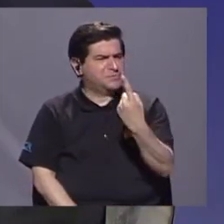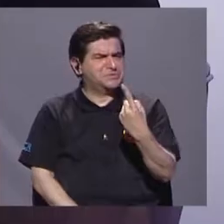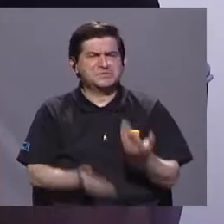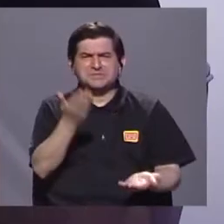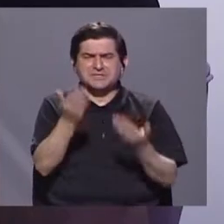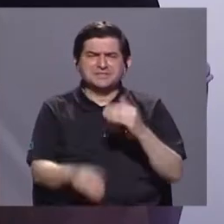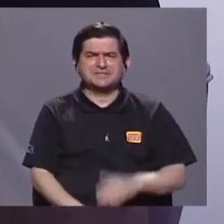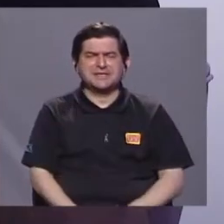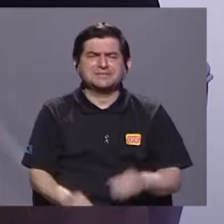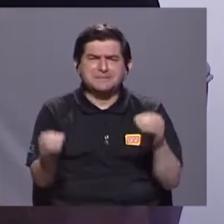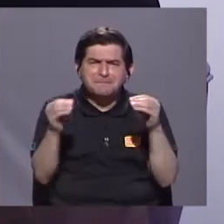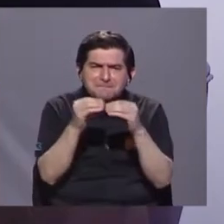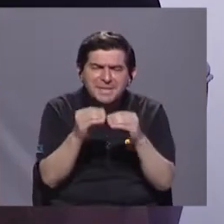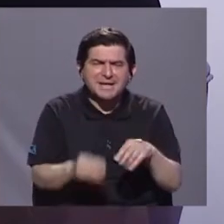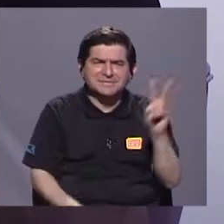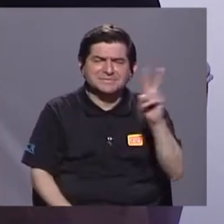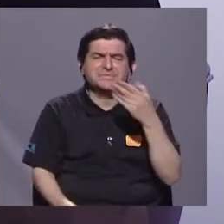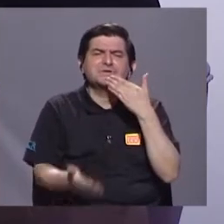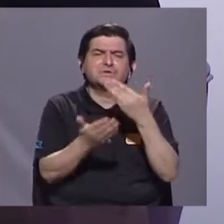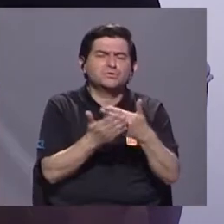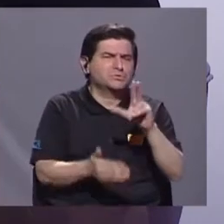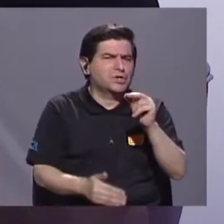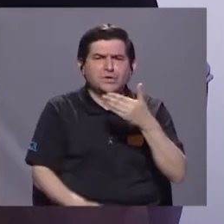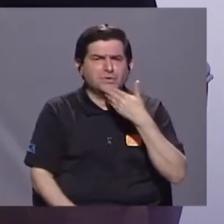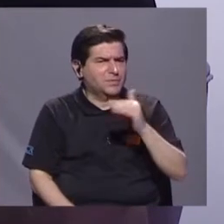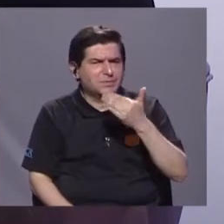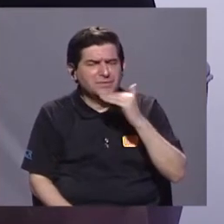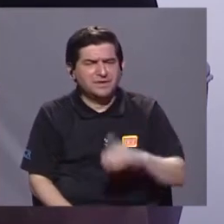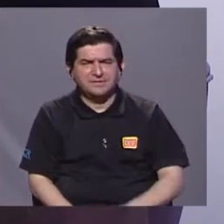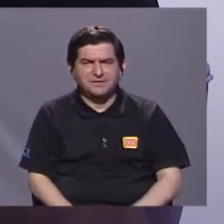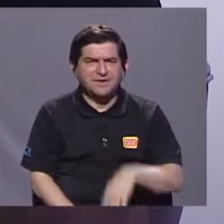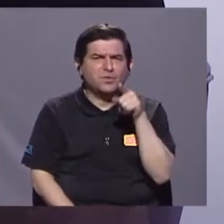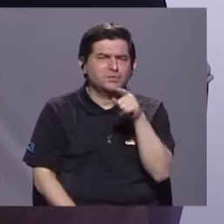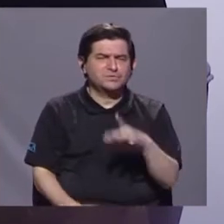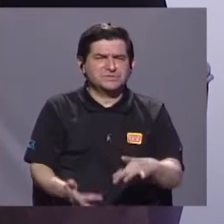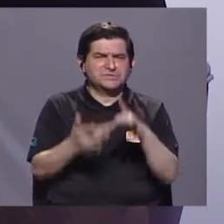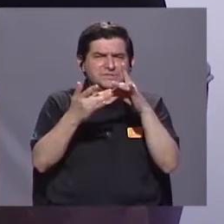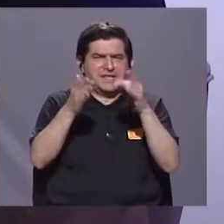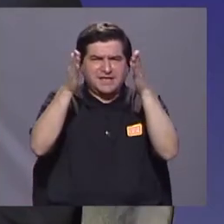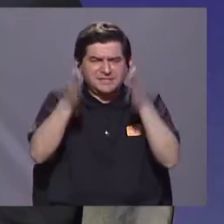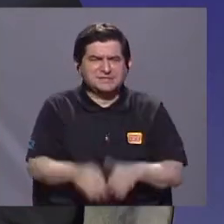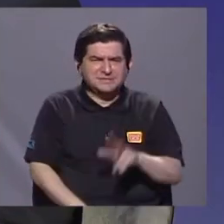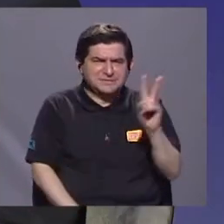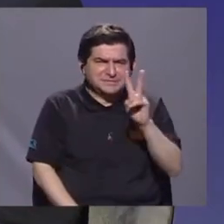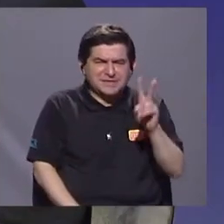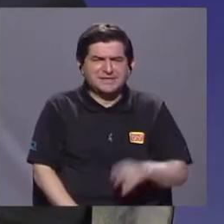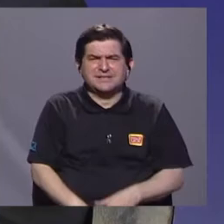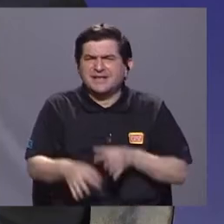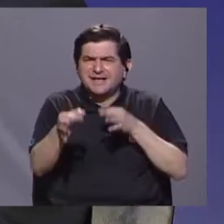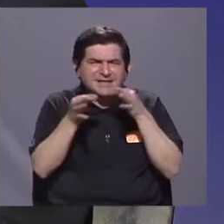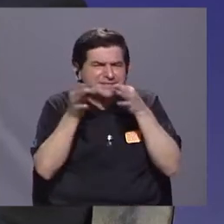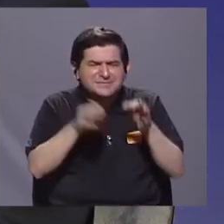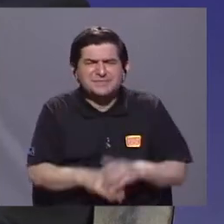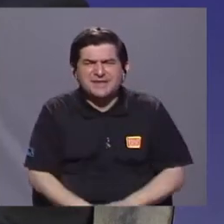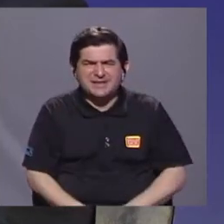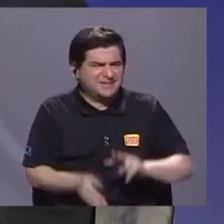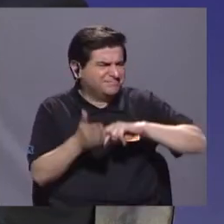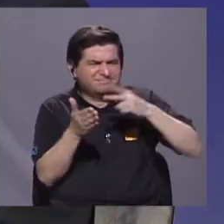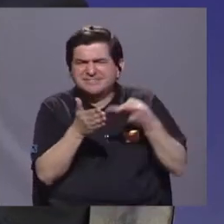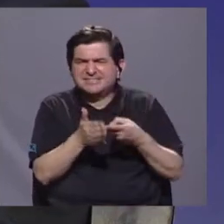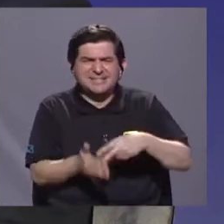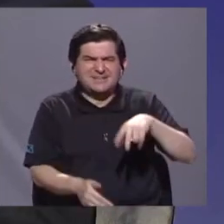malos virus buenos que los malos como como podría usted experto en virología definir un virus esto es difícil